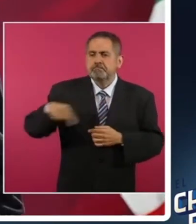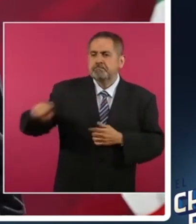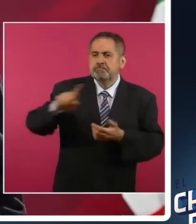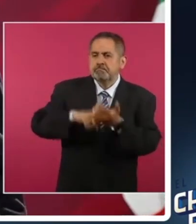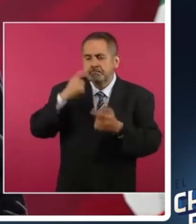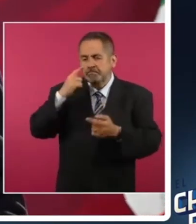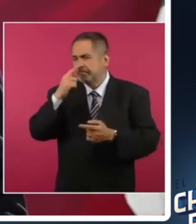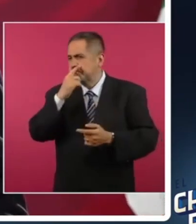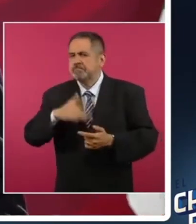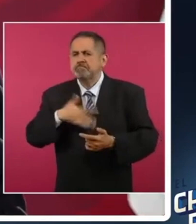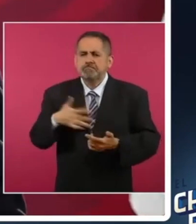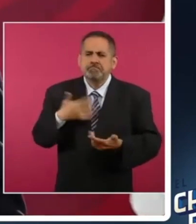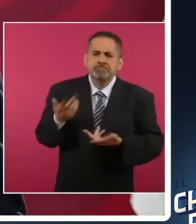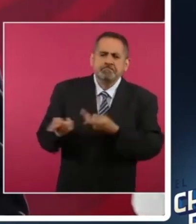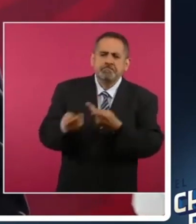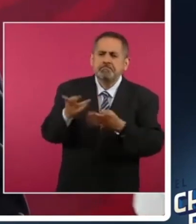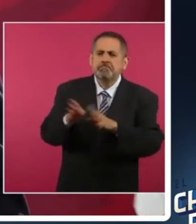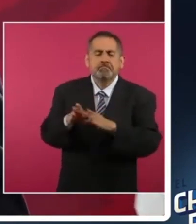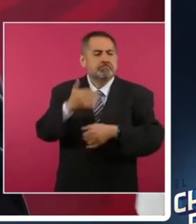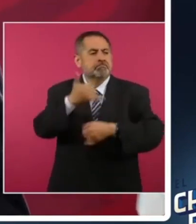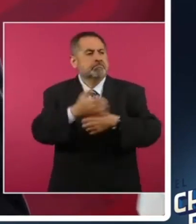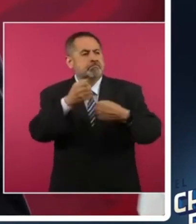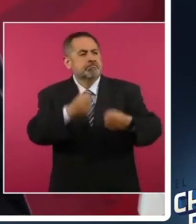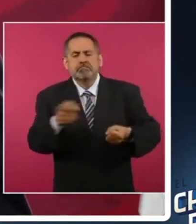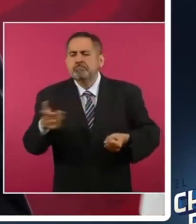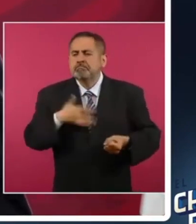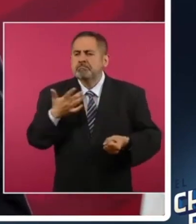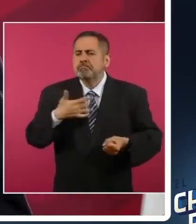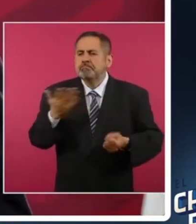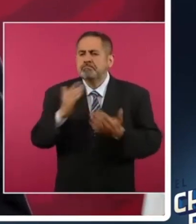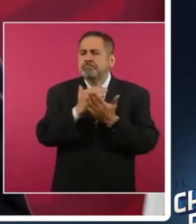sobre inseguridad en México.